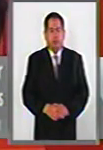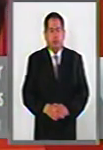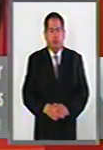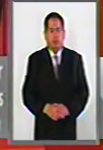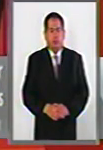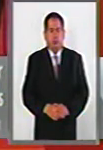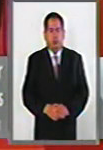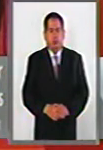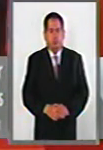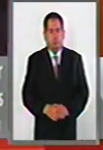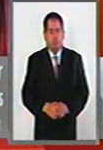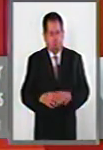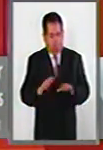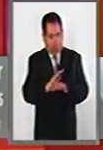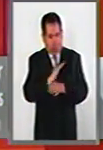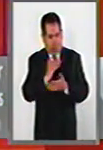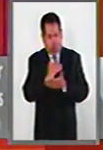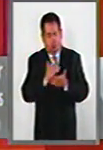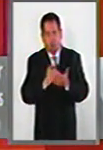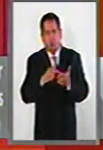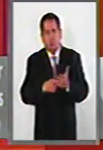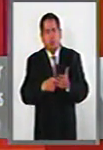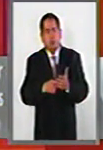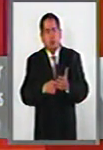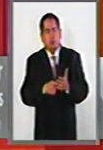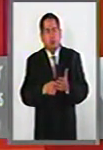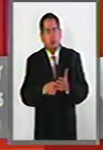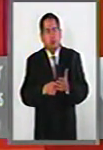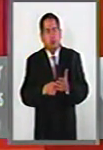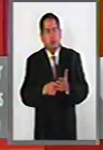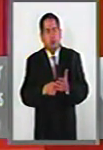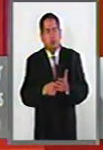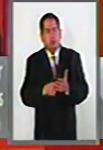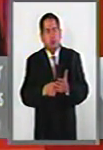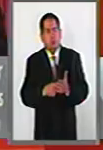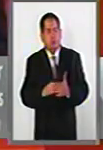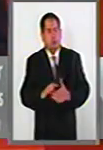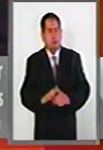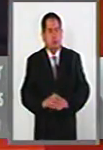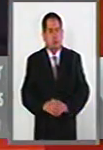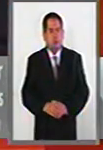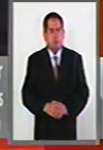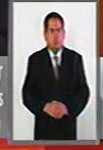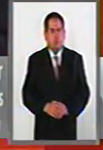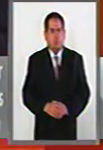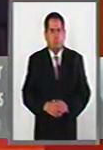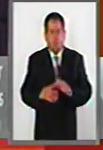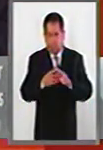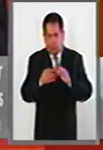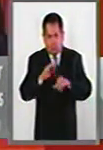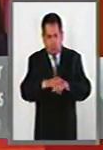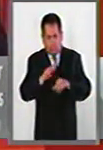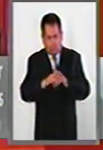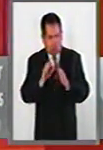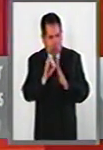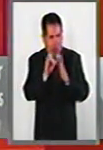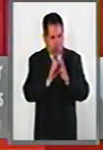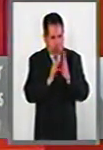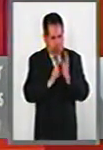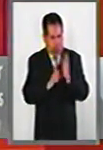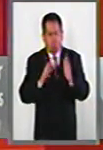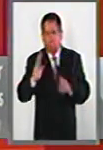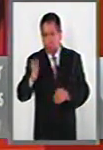Las reformas se orientan a la Constitución, ya lo